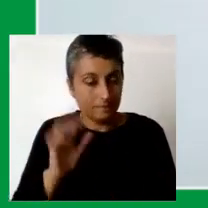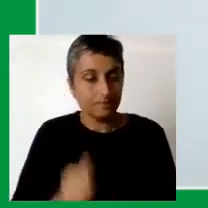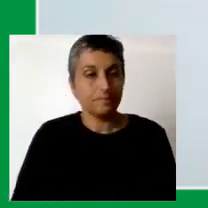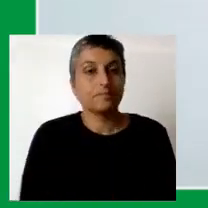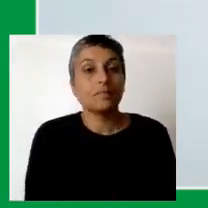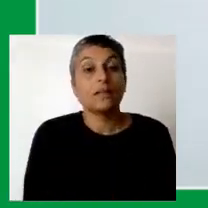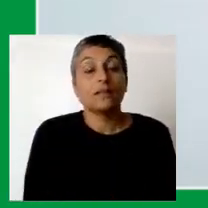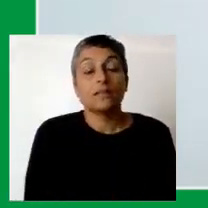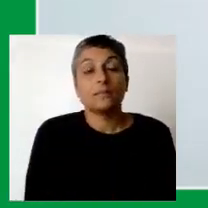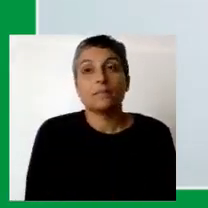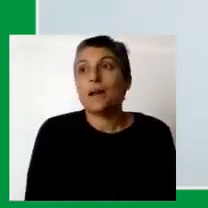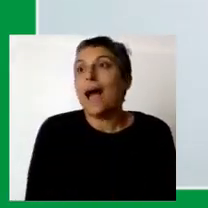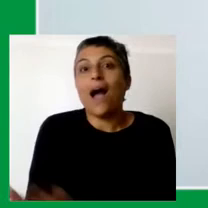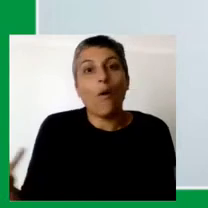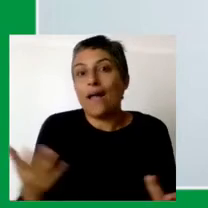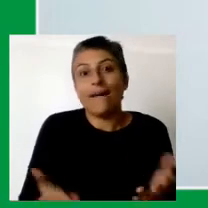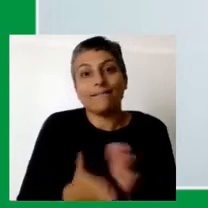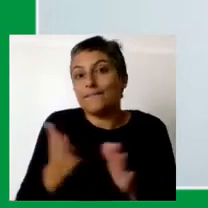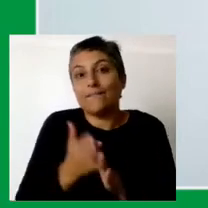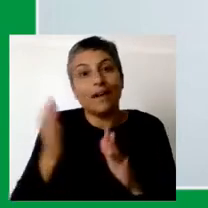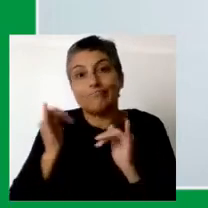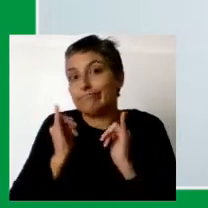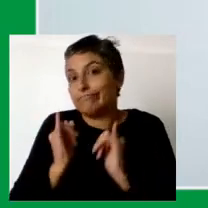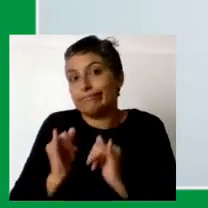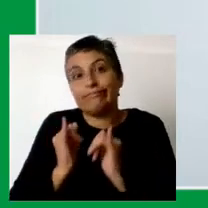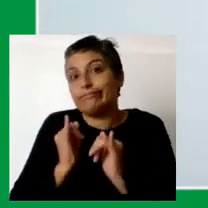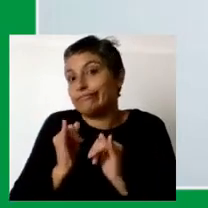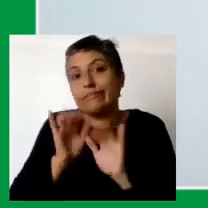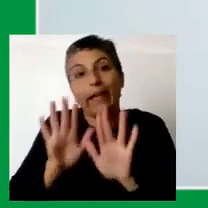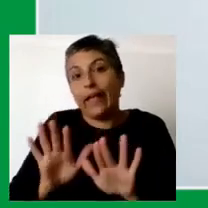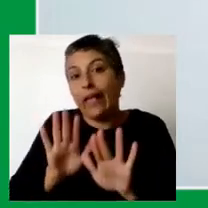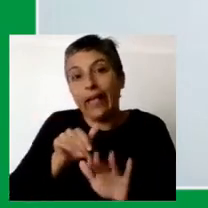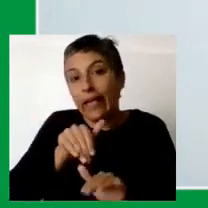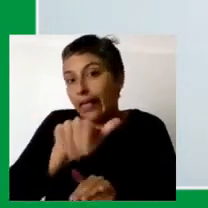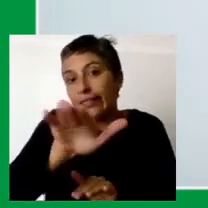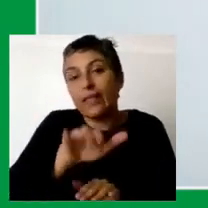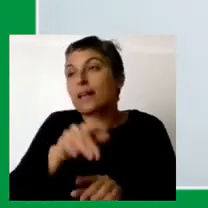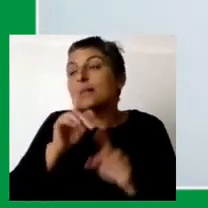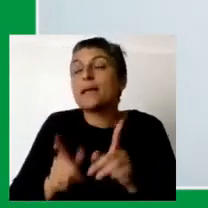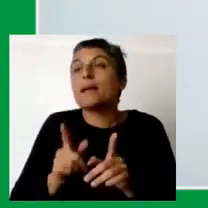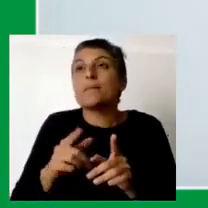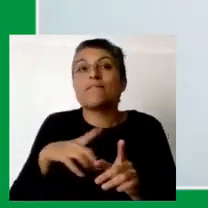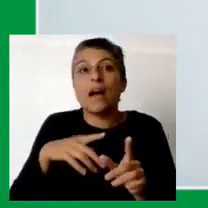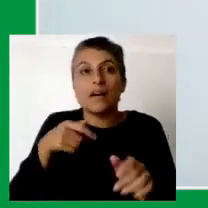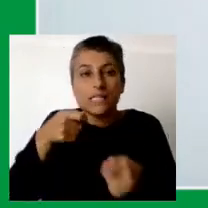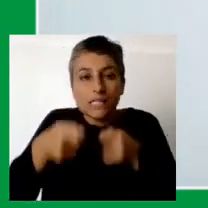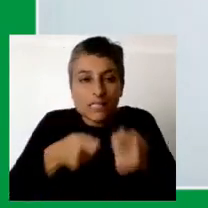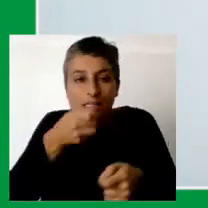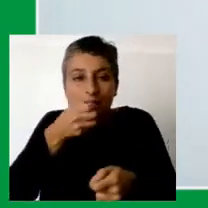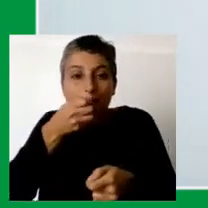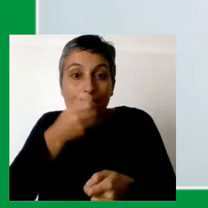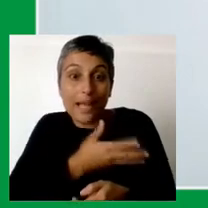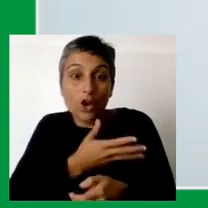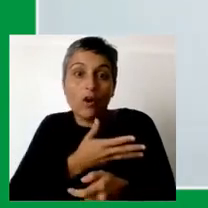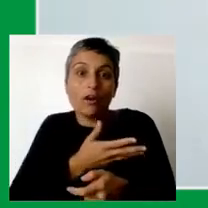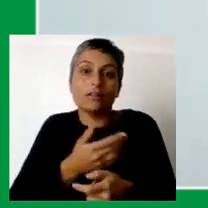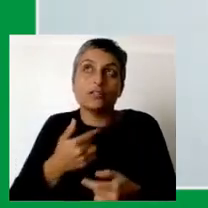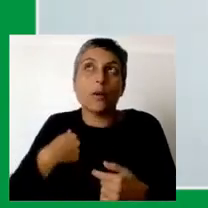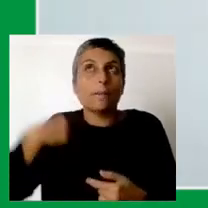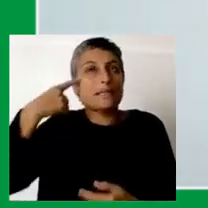va a permanecer y va, digamos, a ir perfeccionándose, no la